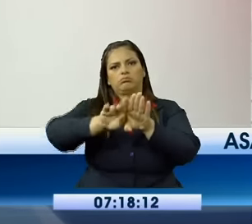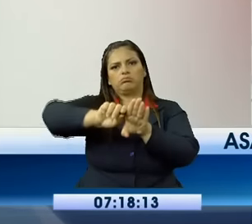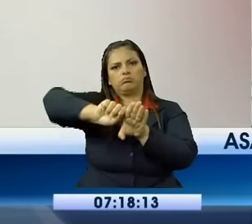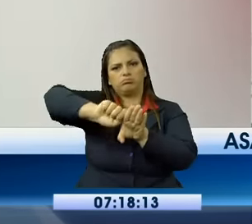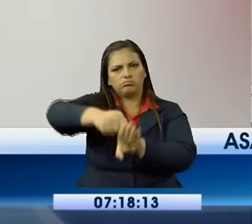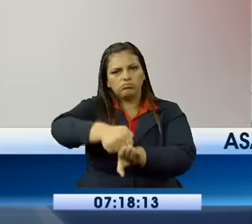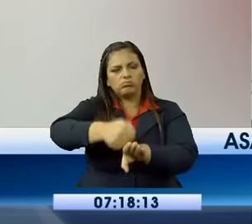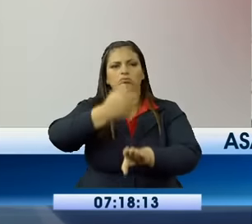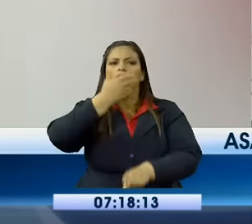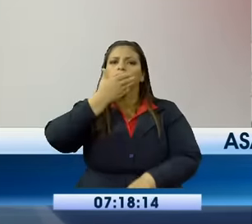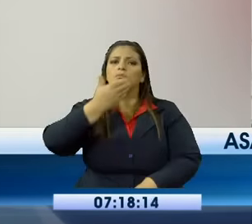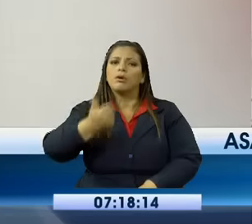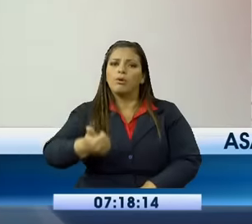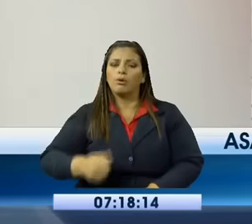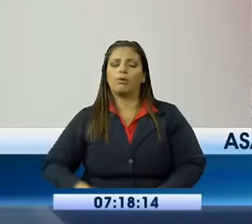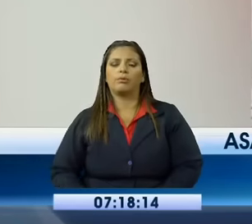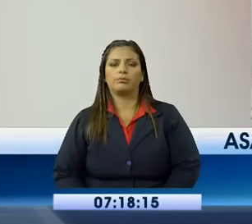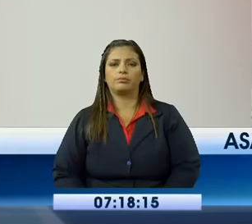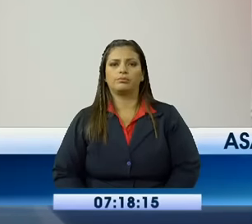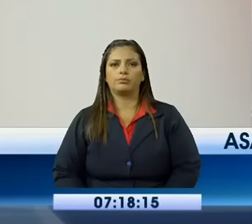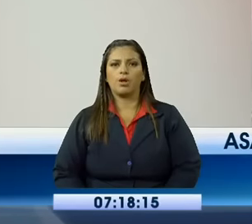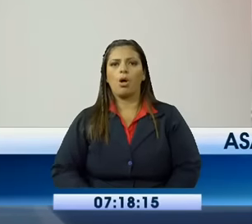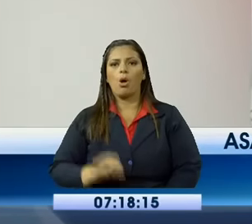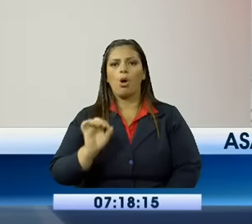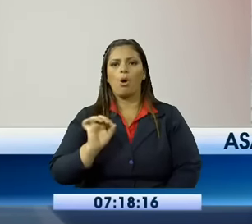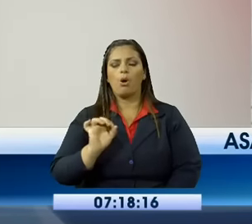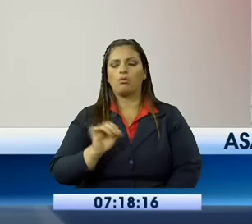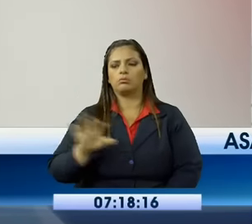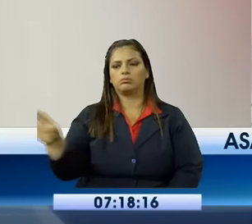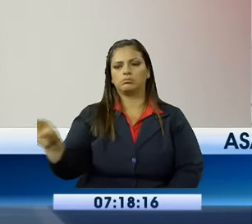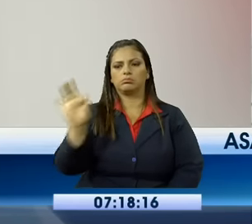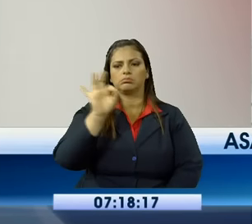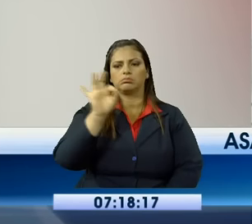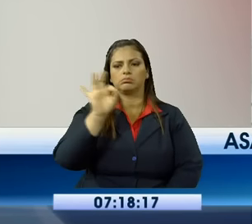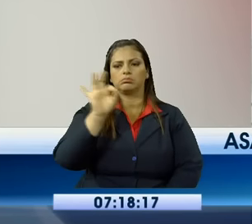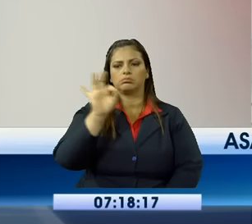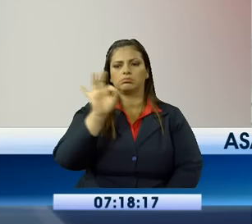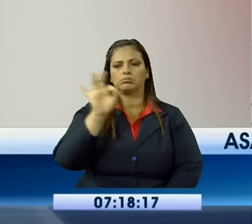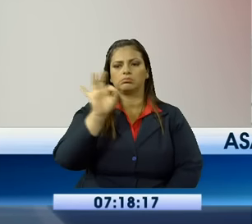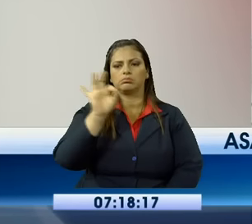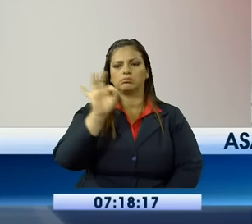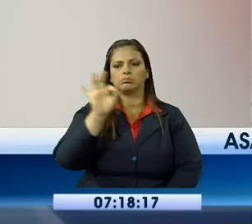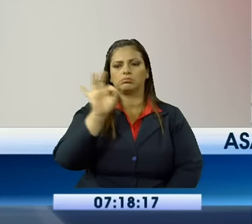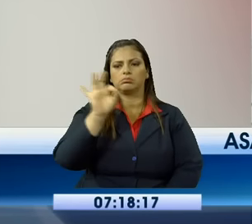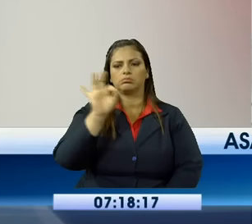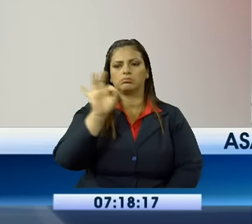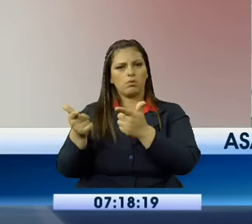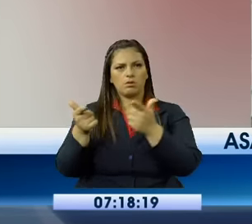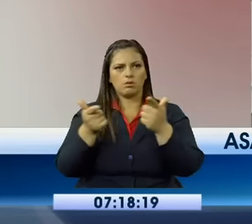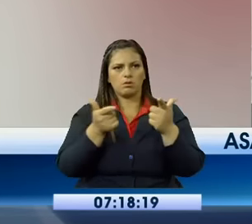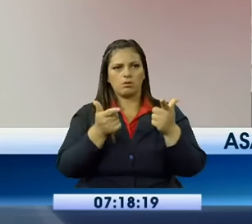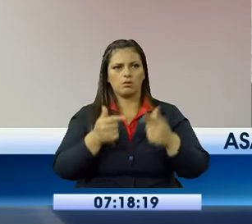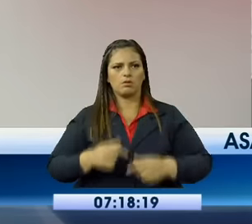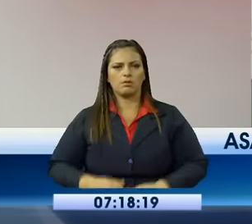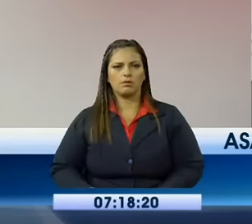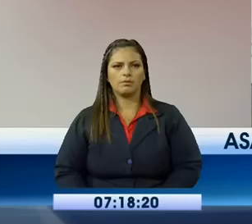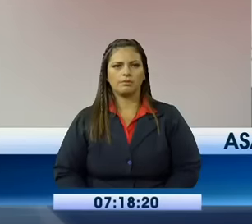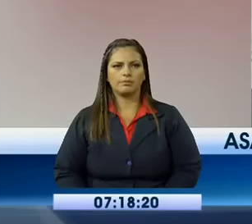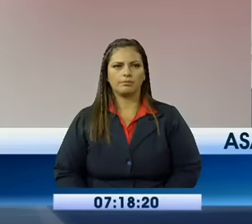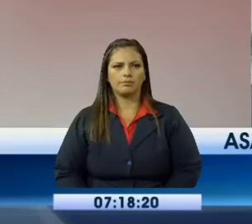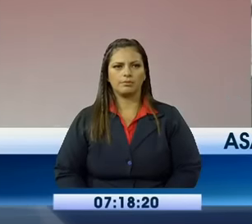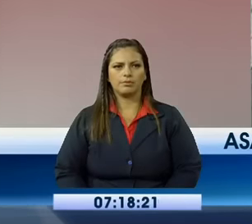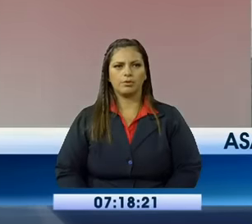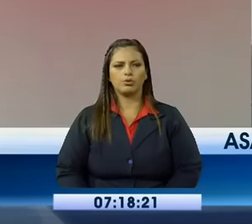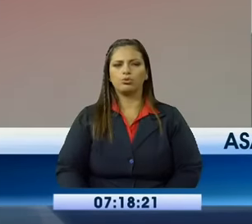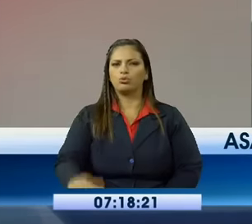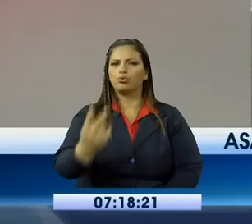allí. Queda ojo alguien, seco. Pero mira, si queda uno. Ajá. Y ahí se ven que hay muchos escritorios. Sí. Ahí hay otro laptop,